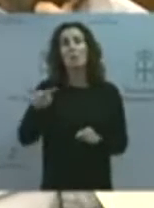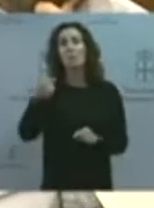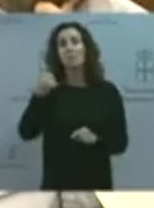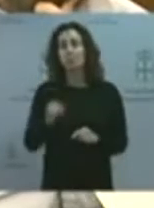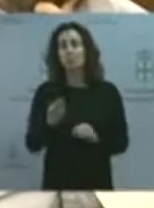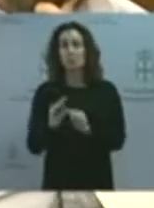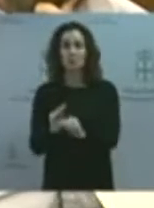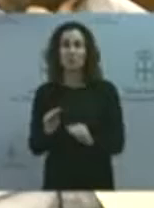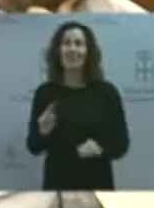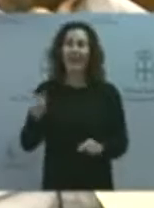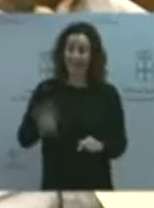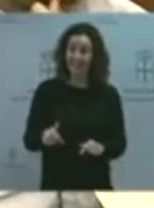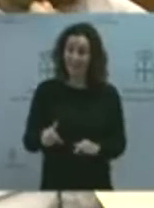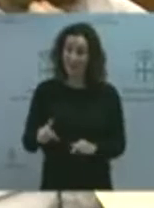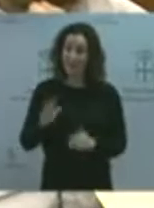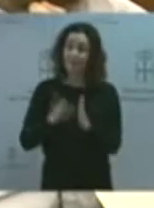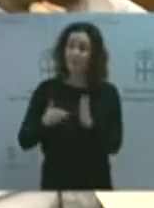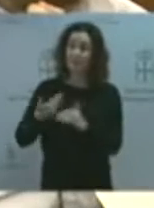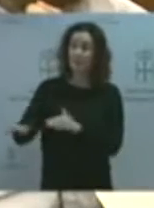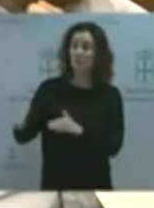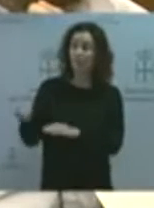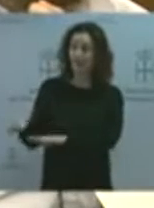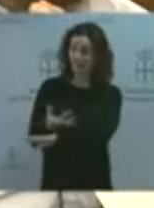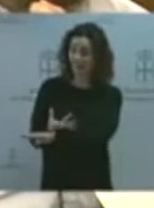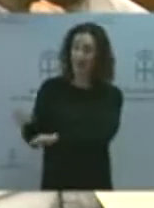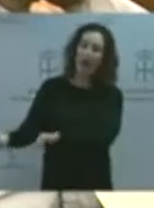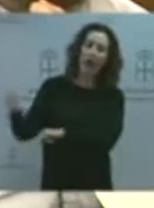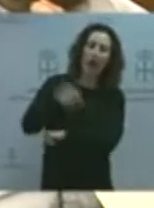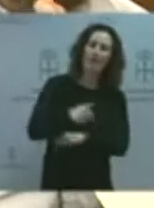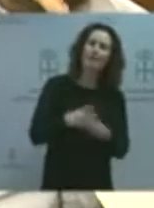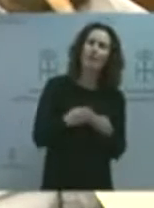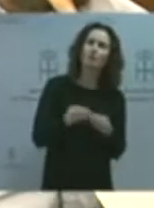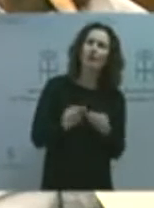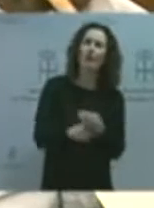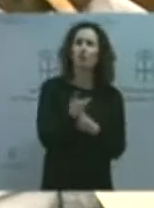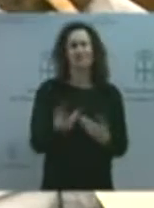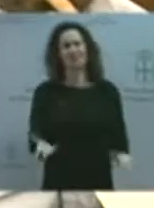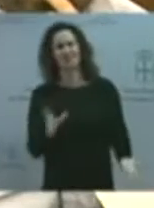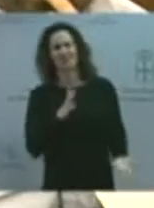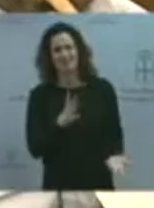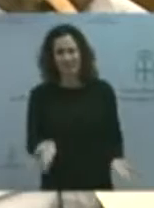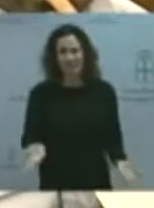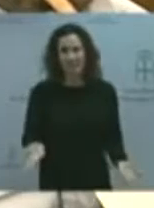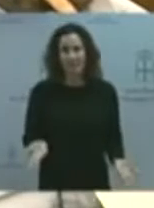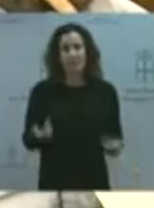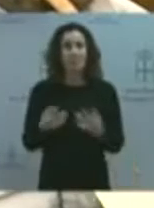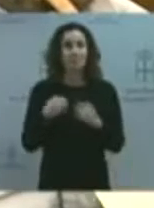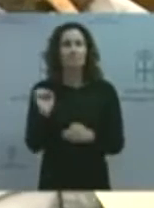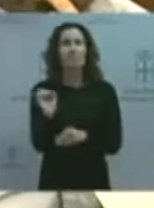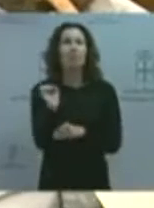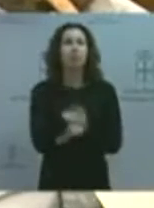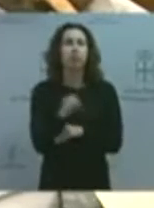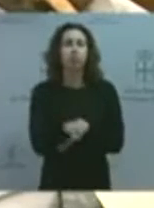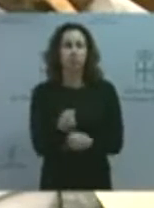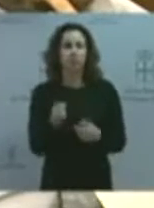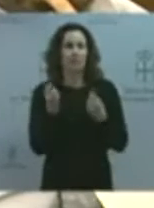Valencia. Digámoslo claro, el gobierno del PSOE en Madrid ha decidido desoír las necesidades de Asturias. Díganos si van a seguir aceptando un tratamiento de